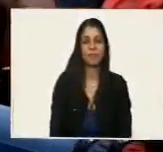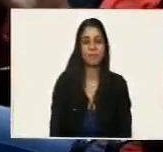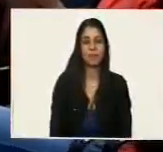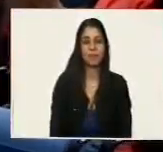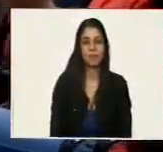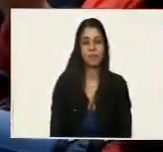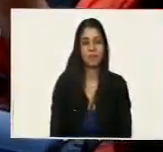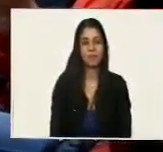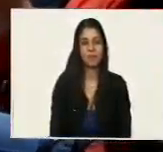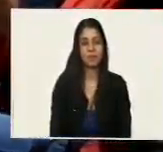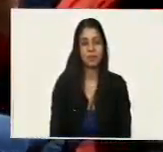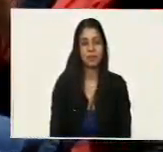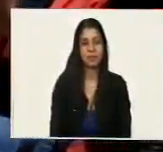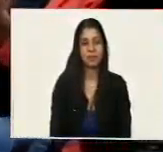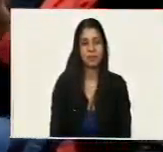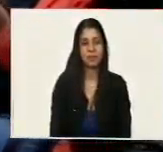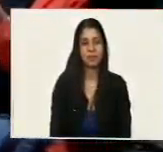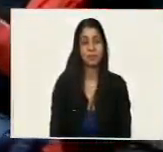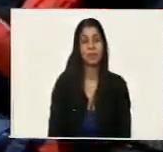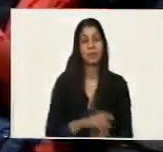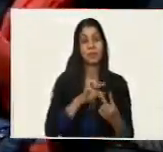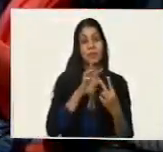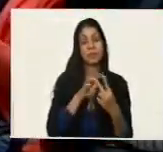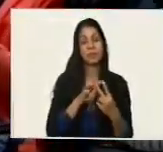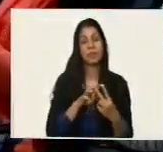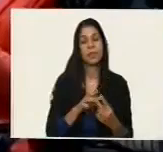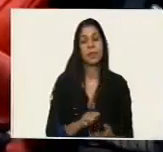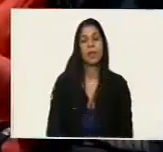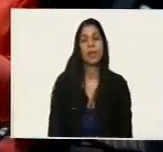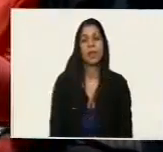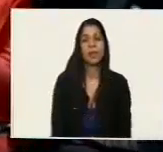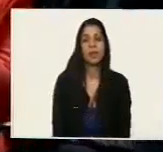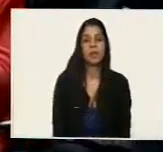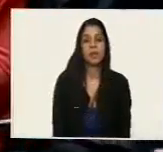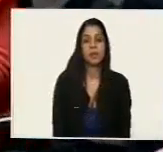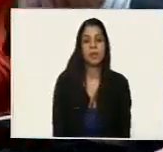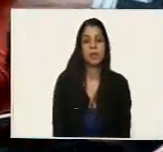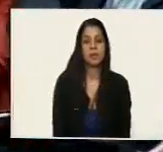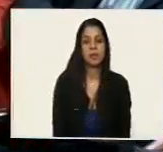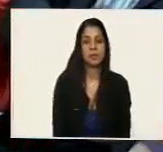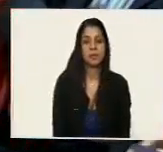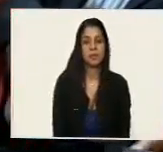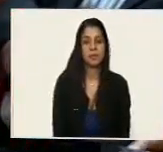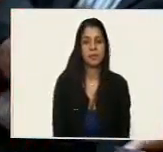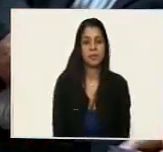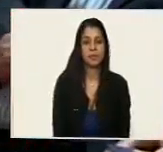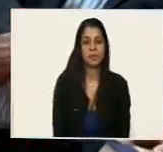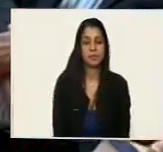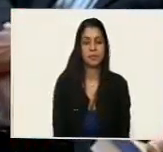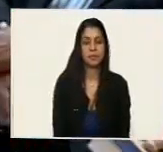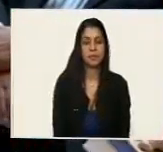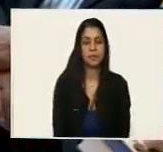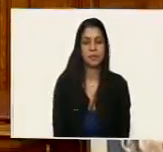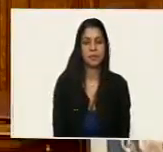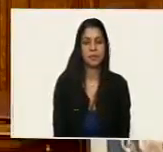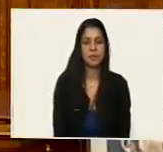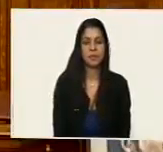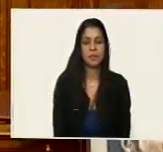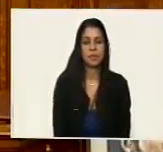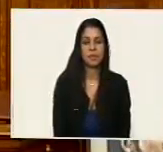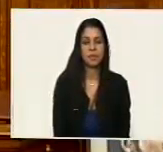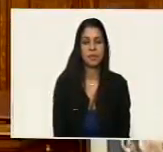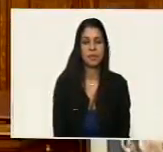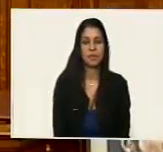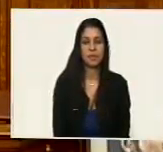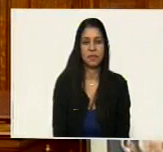Además de la postulación de Jesús Farías y Orlando Camacho por parte de los constituyentes, el Ejecutivo Nacional postuló a Osvaldo Pérez Cuevas y Xavier